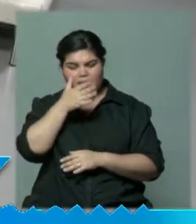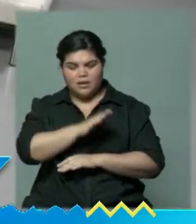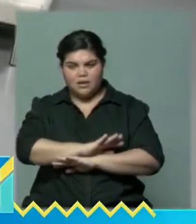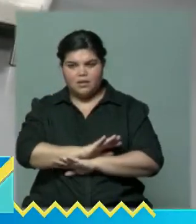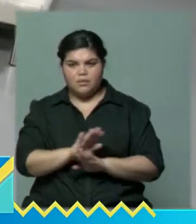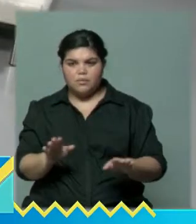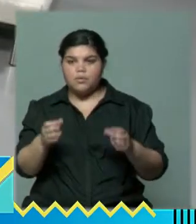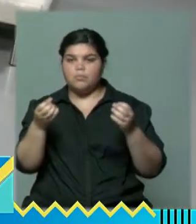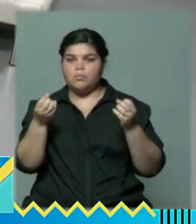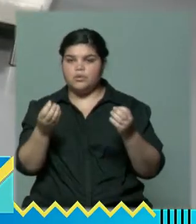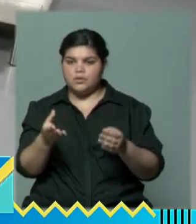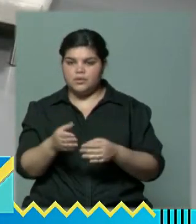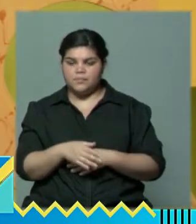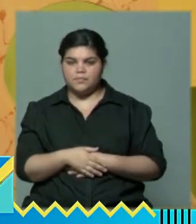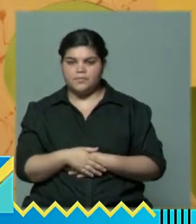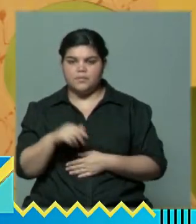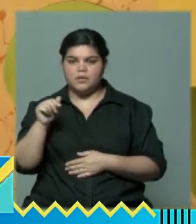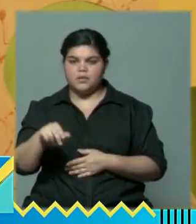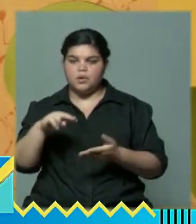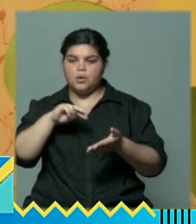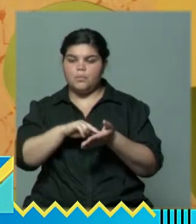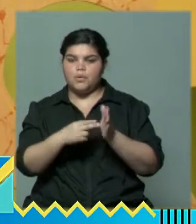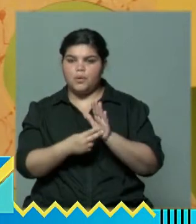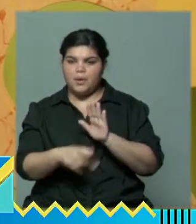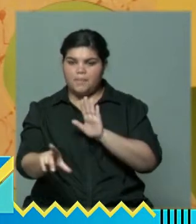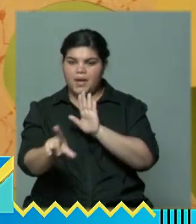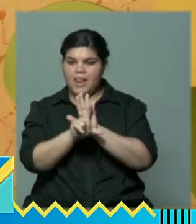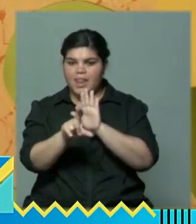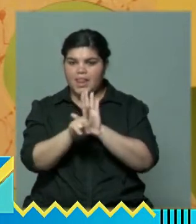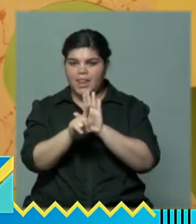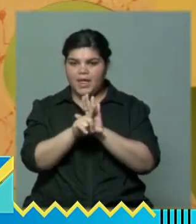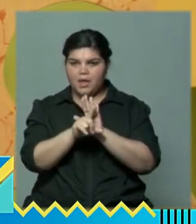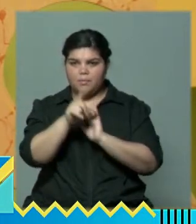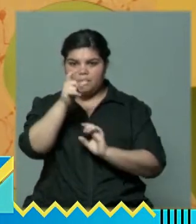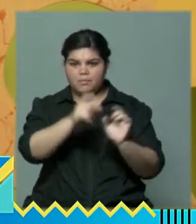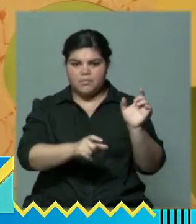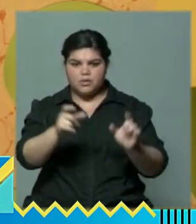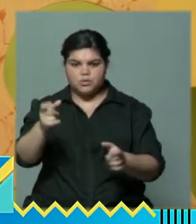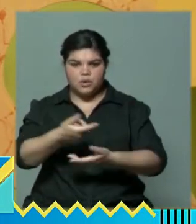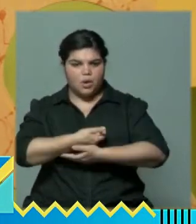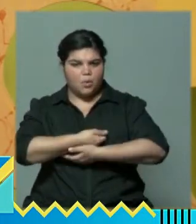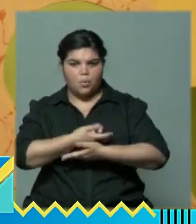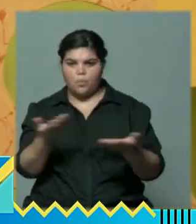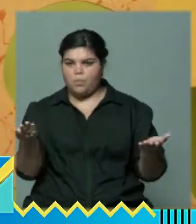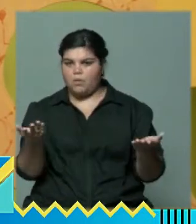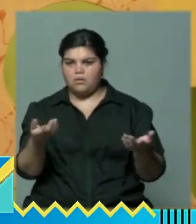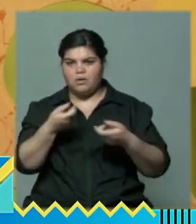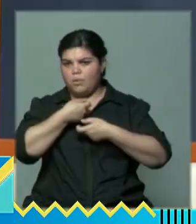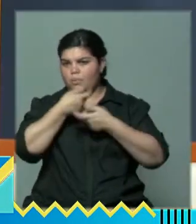en situación de conflicto con la ley a cualquier ciudadano. A cualquier ciudadano que